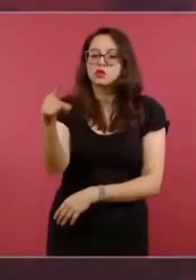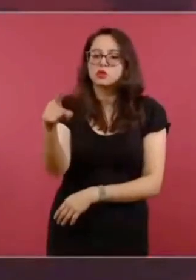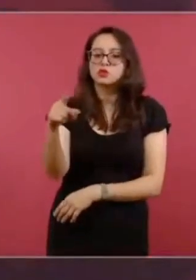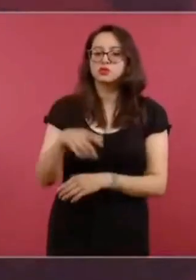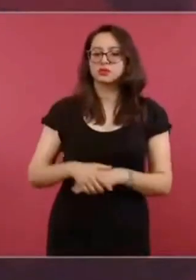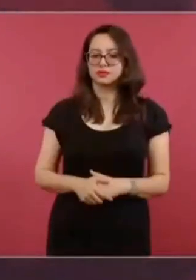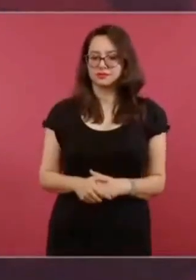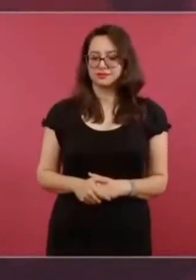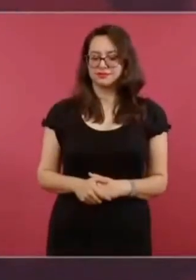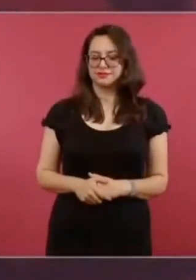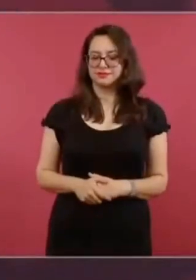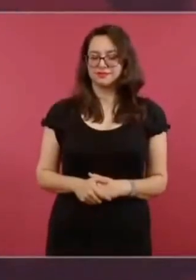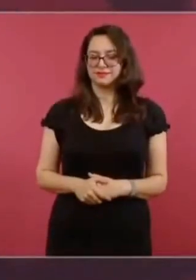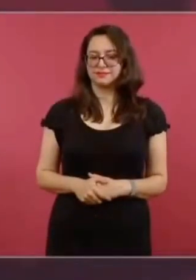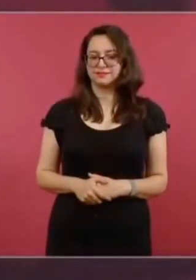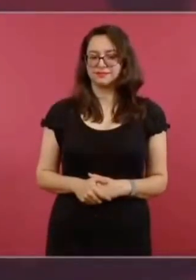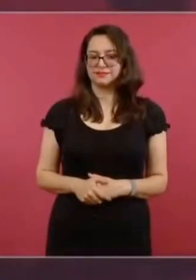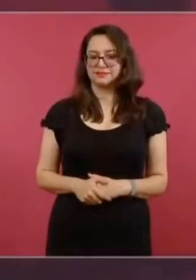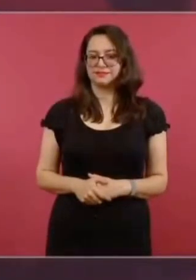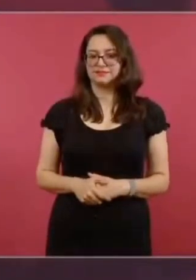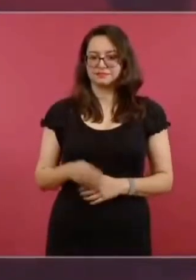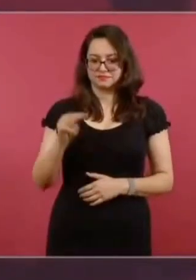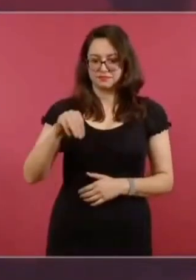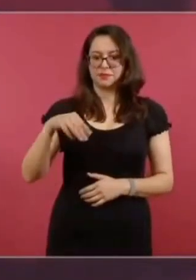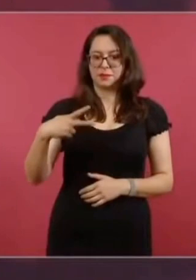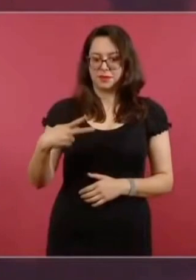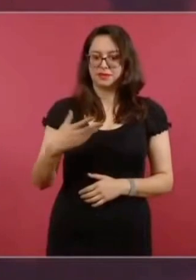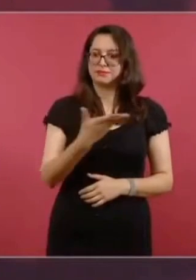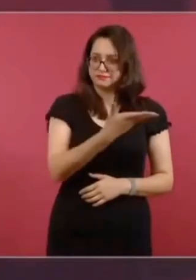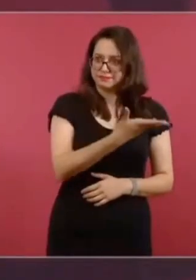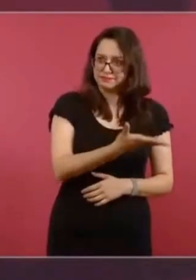con una denuncia al Ministerio Público.